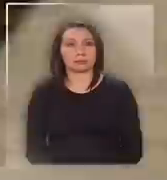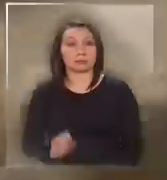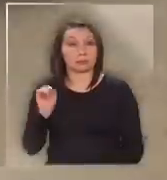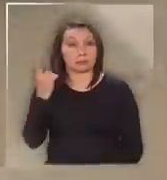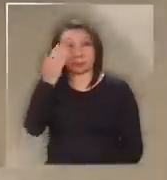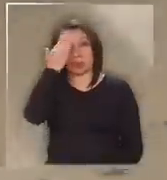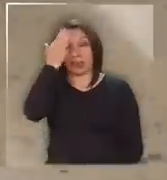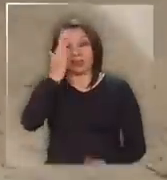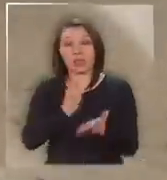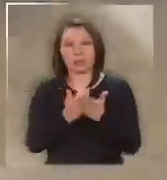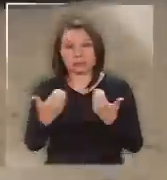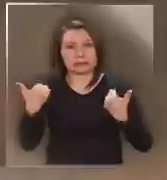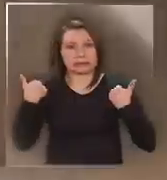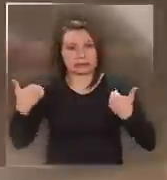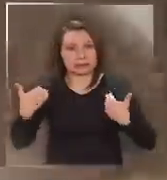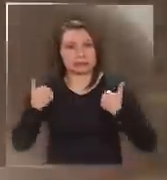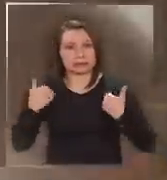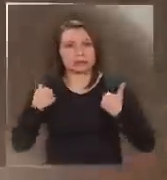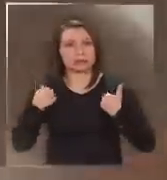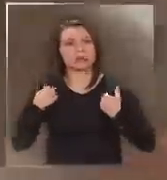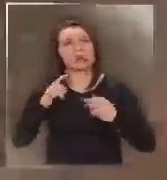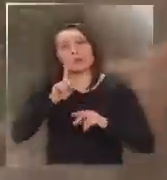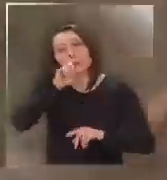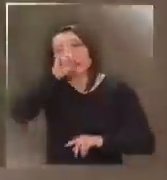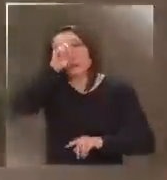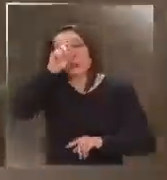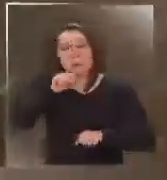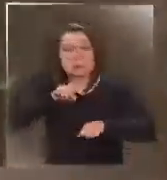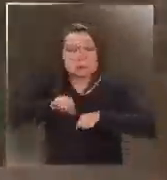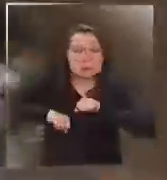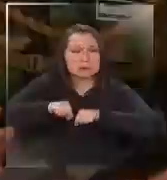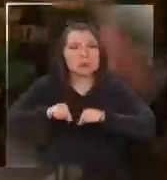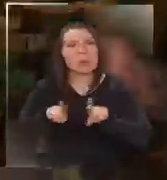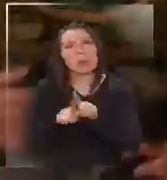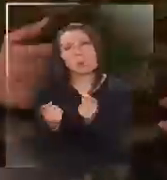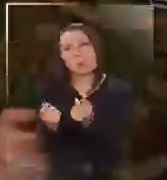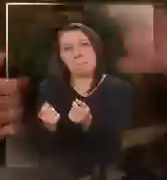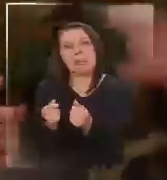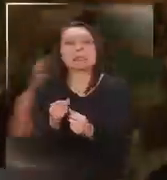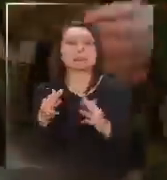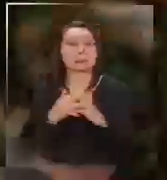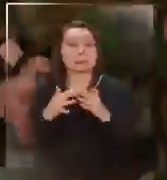El primer día comienza con ejercicios y el característico aporreo premilitar.